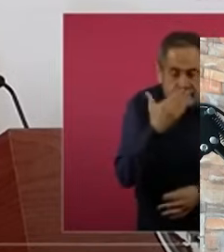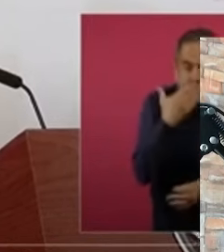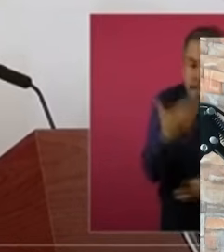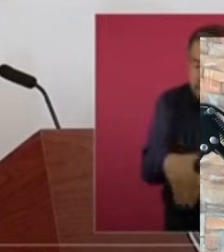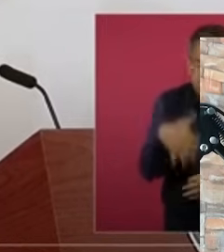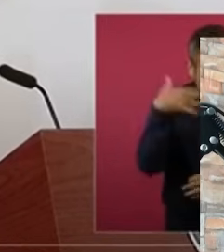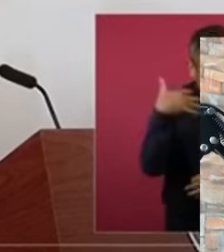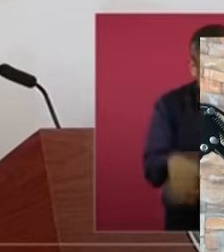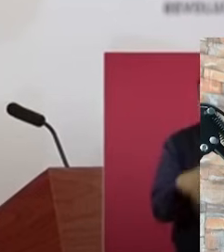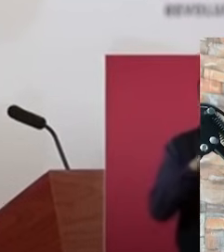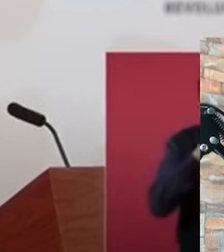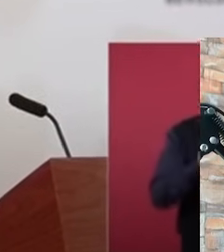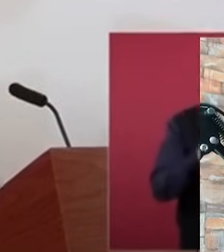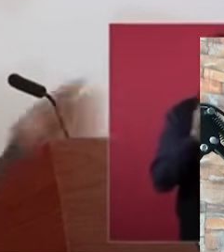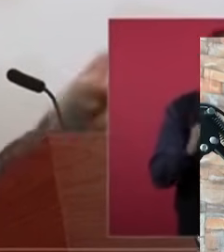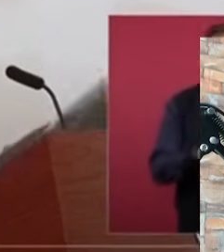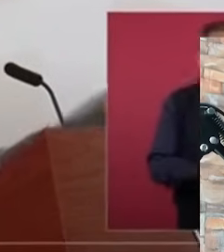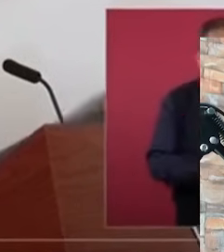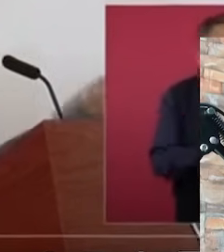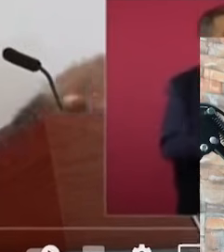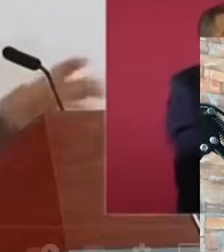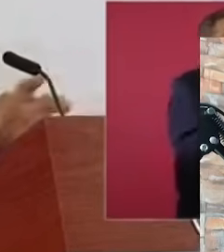¿sí?, frente